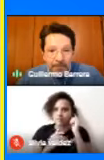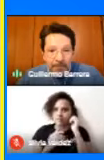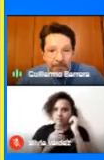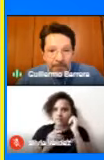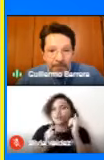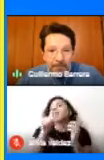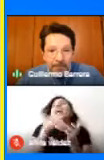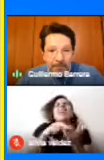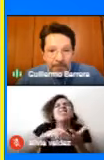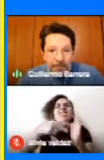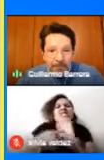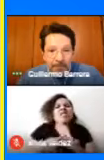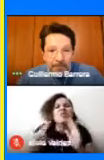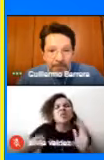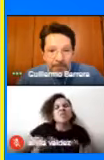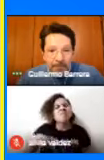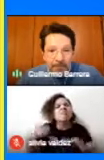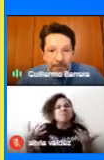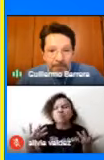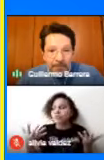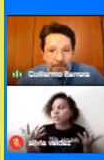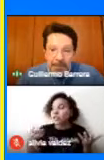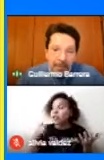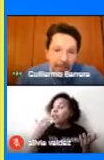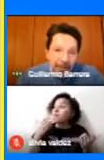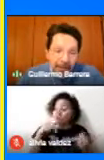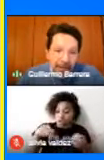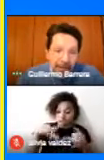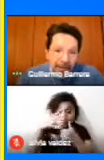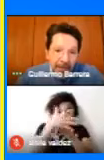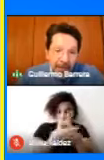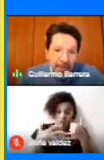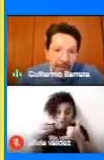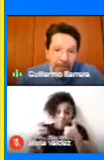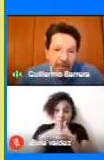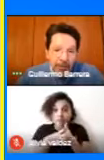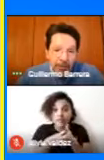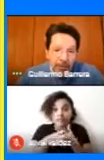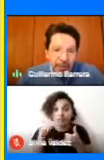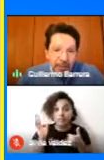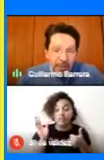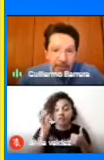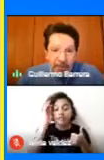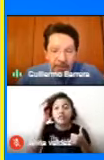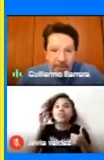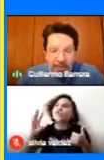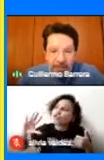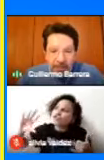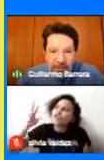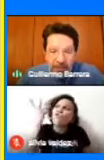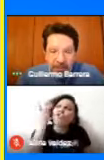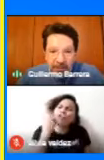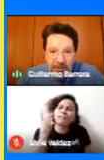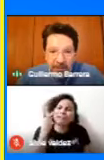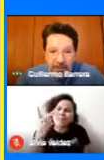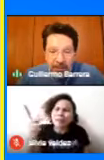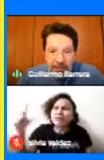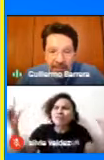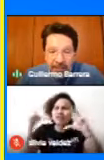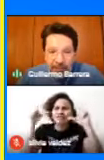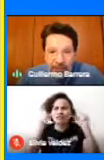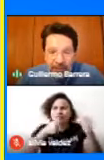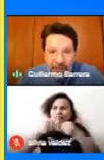¿Eso qué quiere decir en nuestro caso? En un país en el que todos los días vemos en las noticias